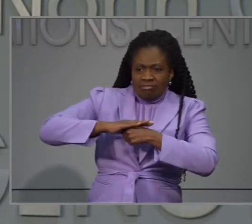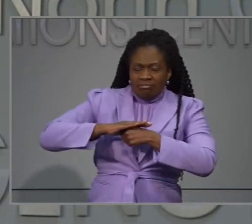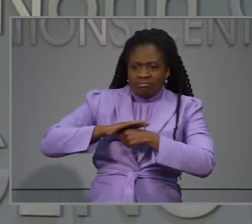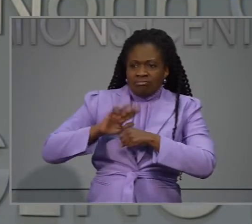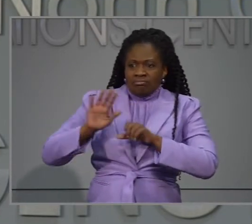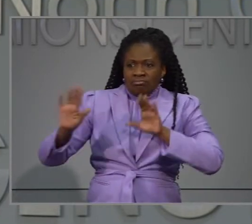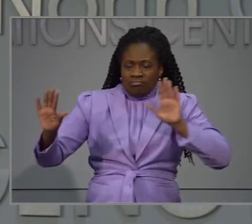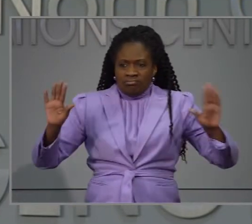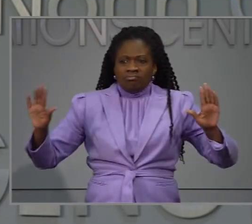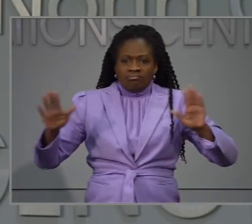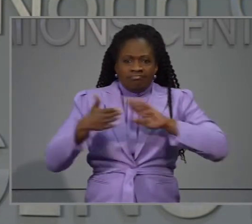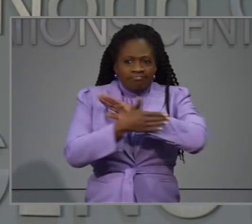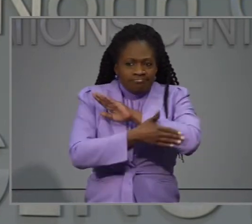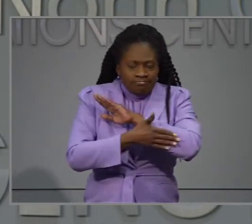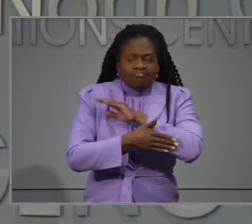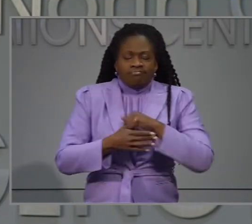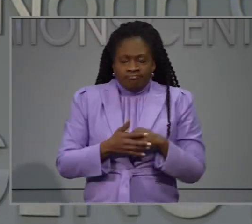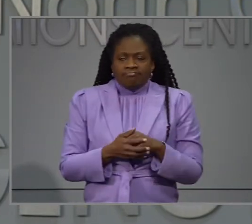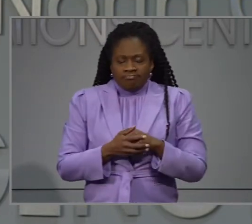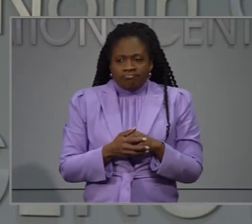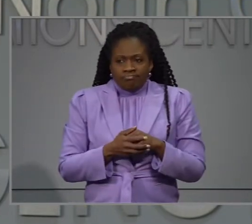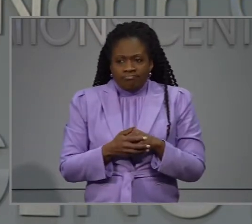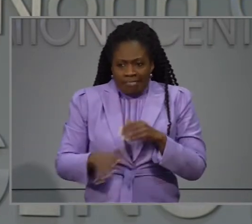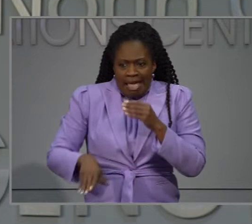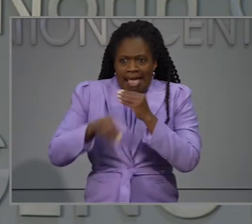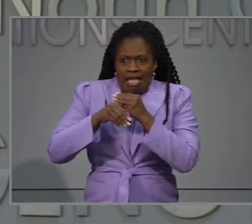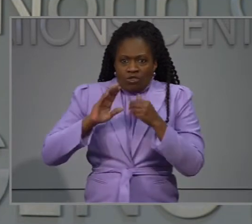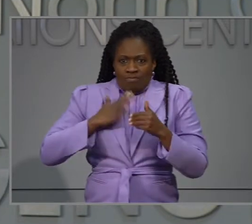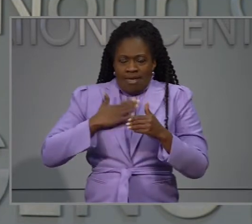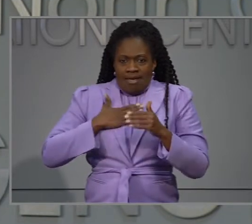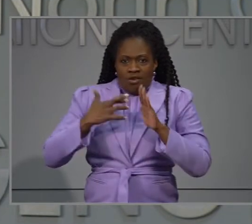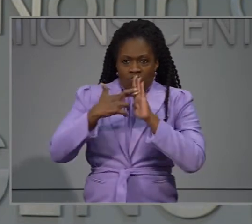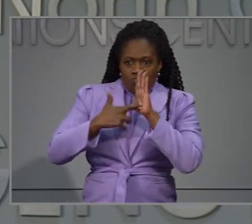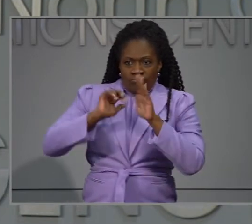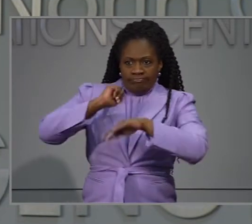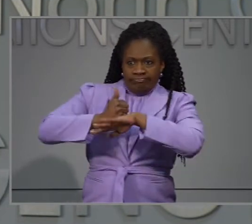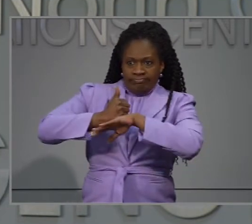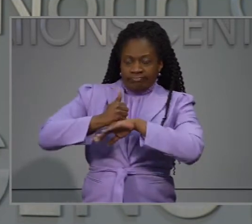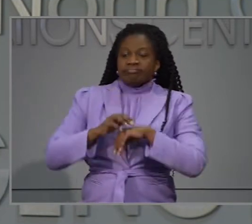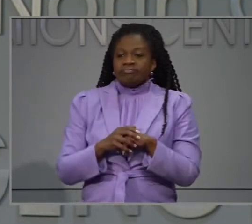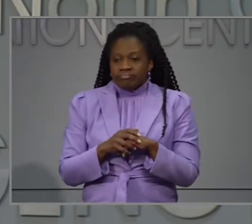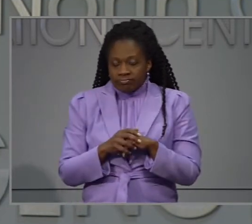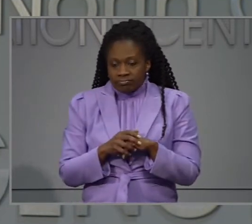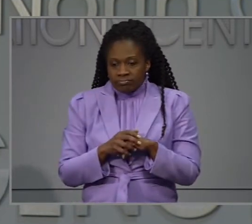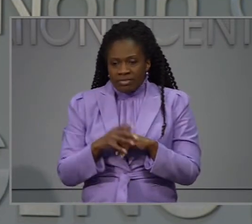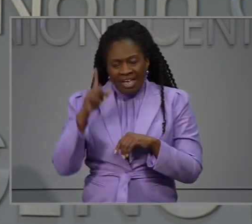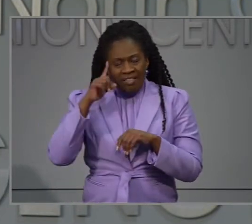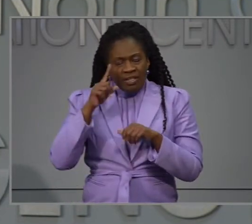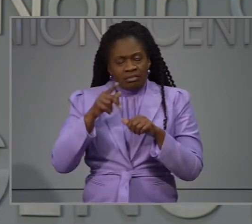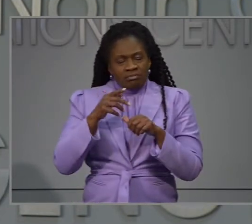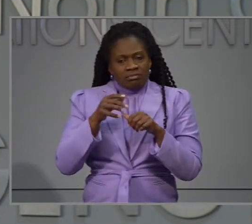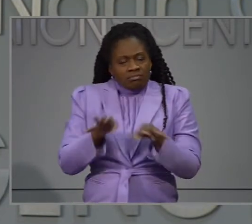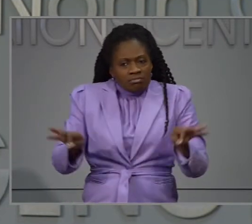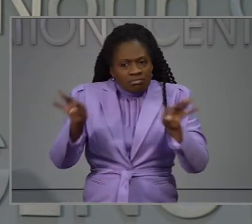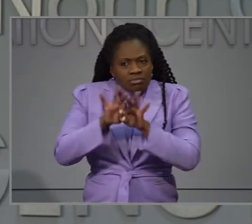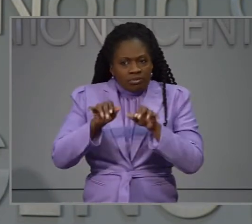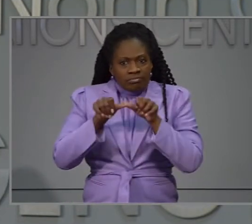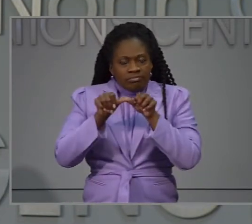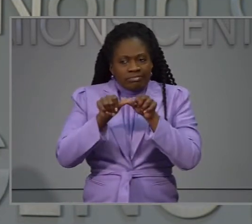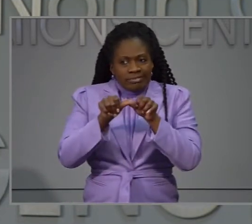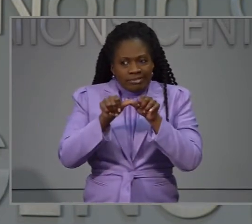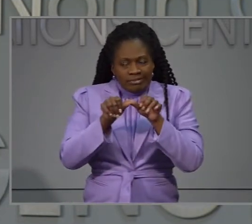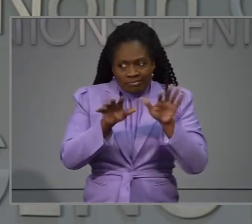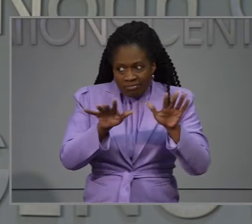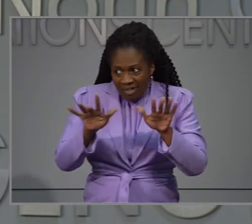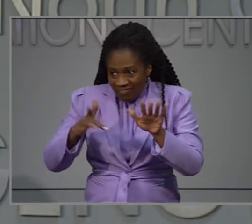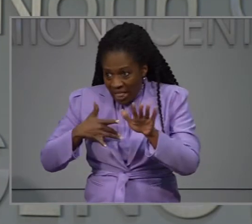o algunos de los gobiernos locales también lo han hecho y yo creo es importante para nosotros el mantener